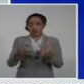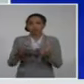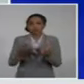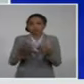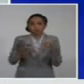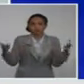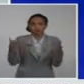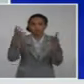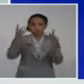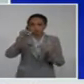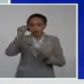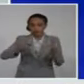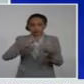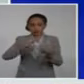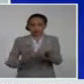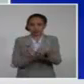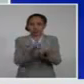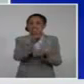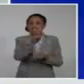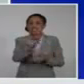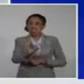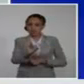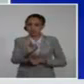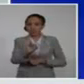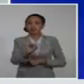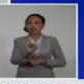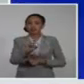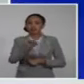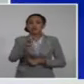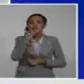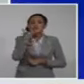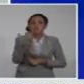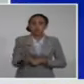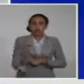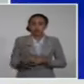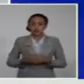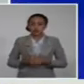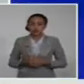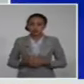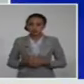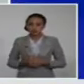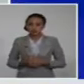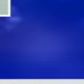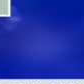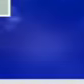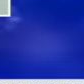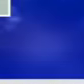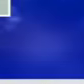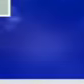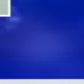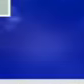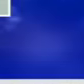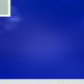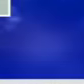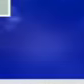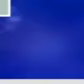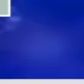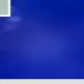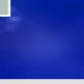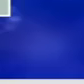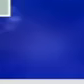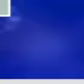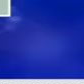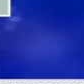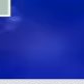casos autóctonos a 17, 9 más. Es una provincia que ha ido manteniendo control de la pandemia y